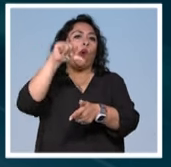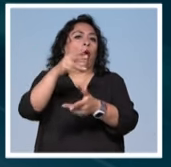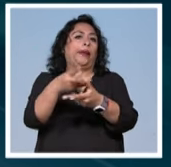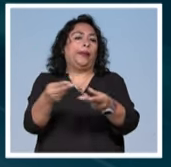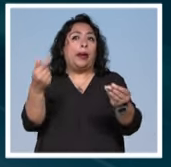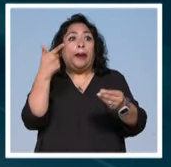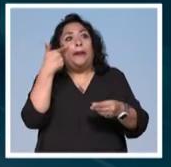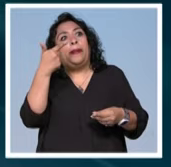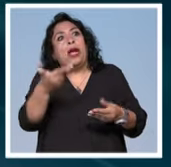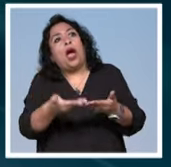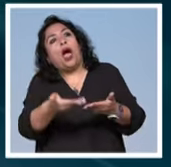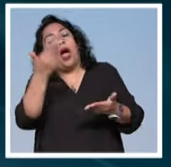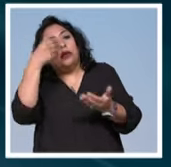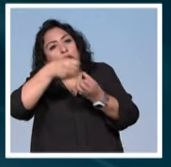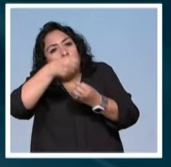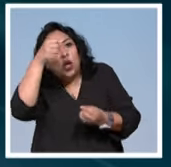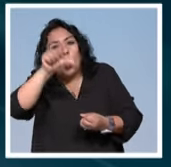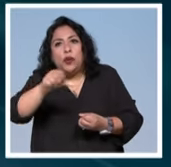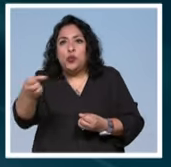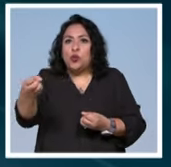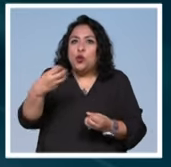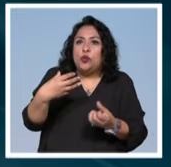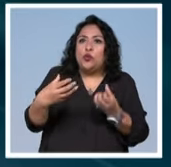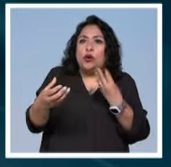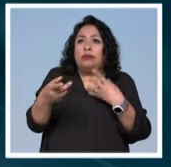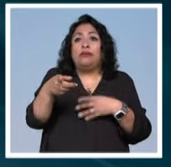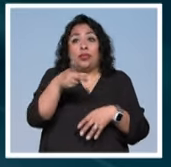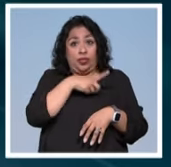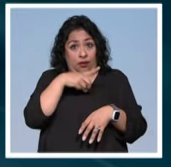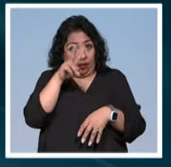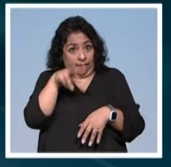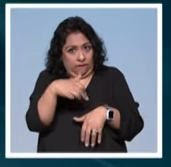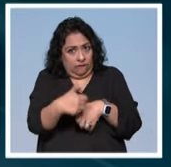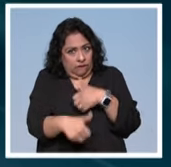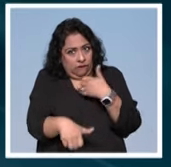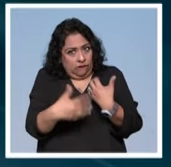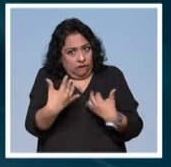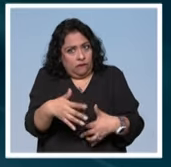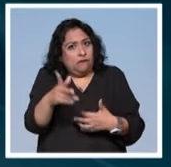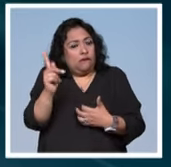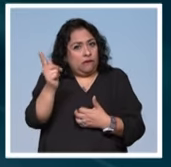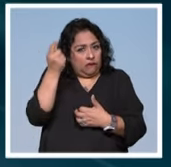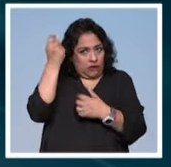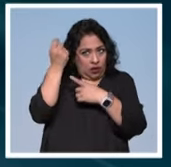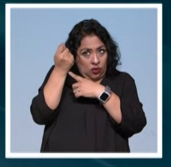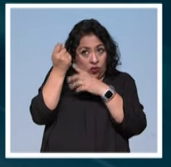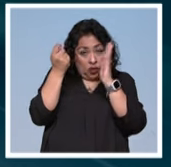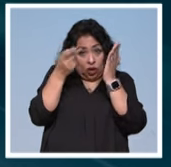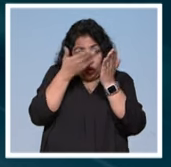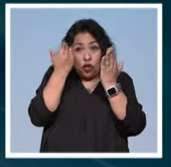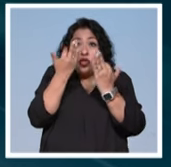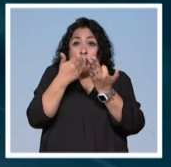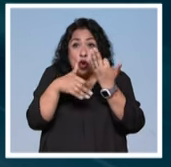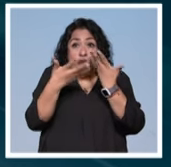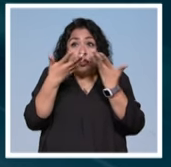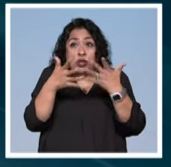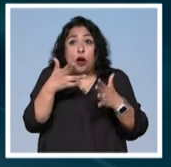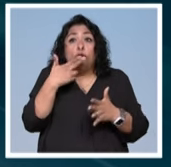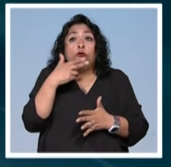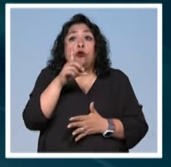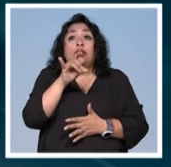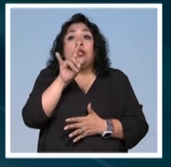otros tiempos pero que ahora nos pueden enriquecer debió ser un reto eh También tecnológicamente no sé si todos los formatos ya estaban